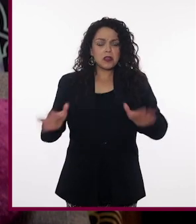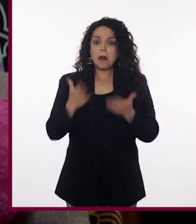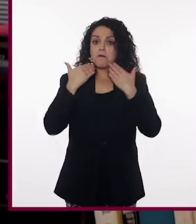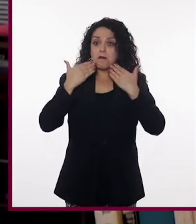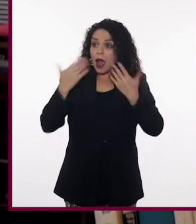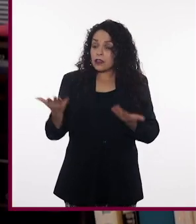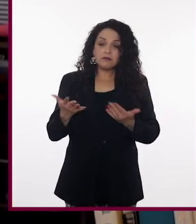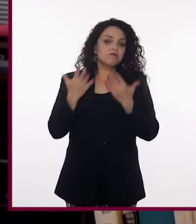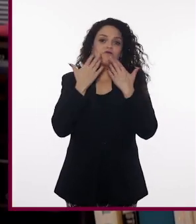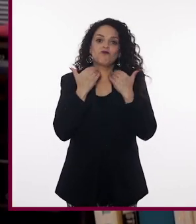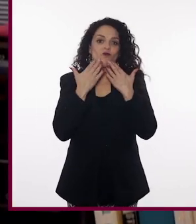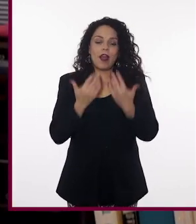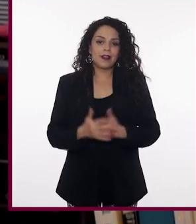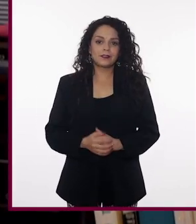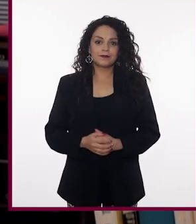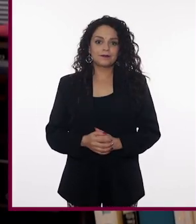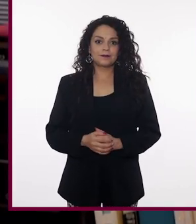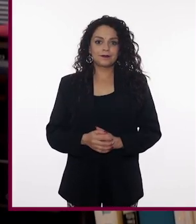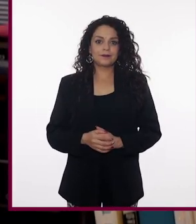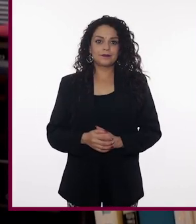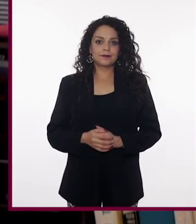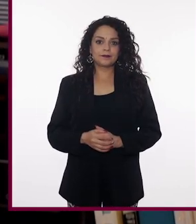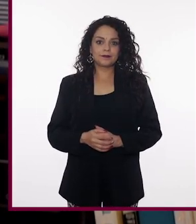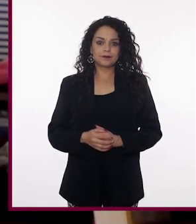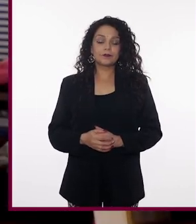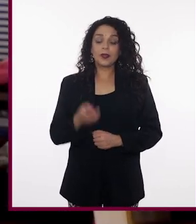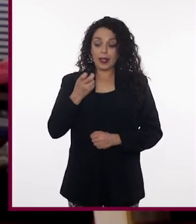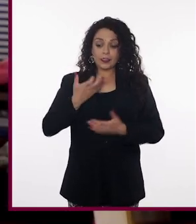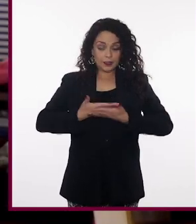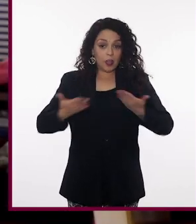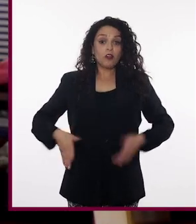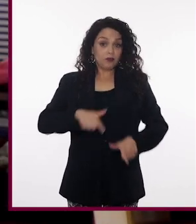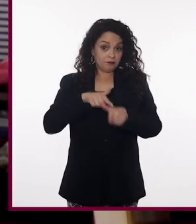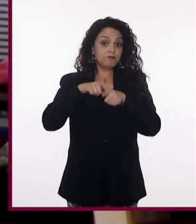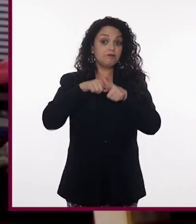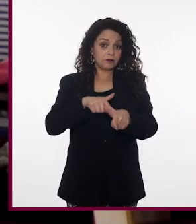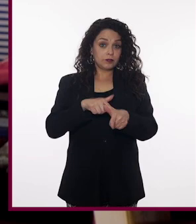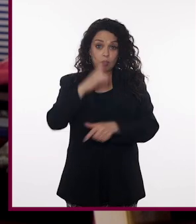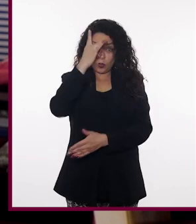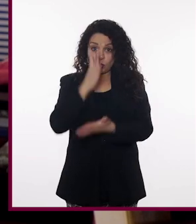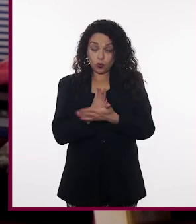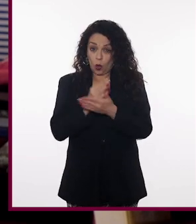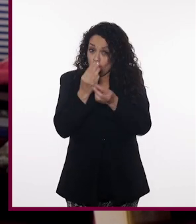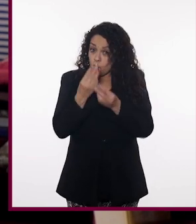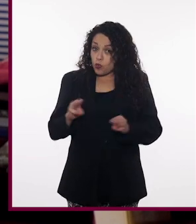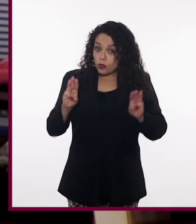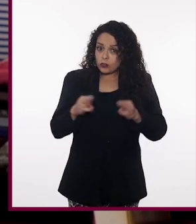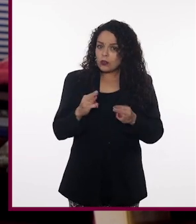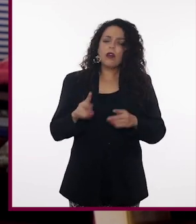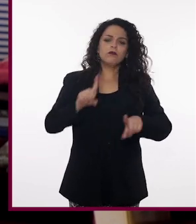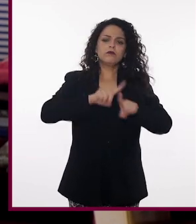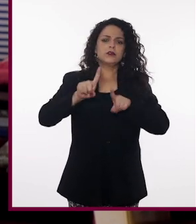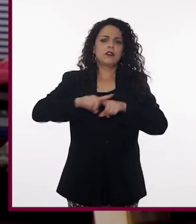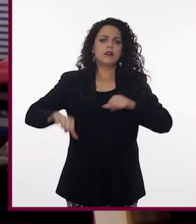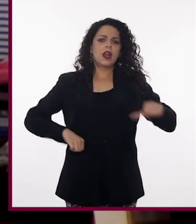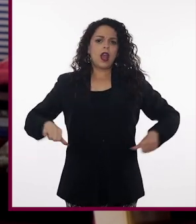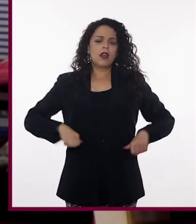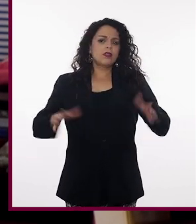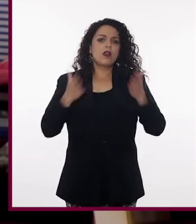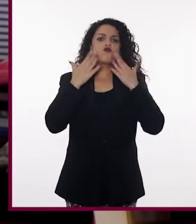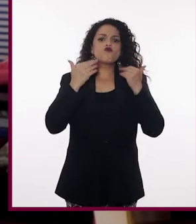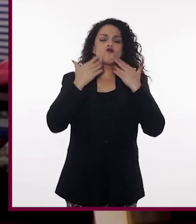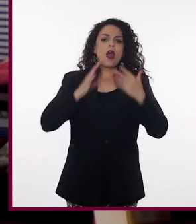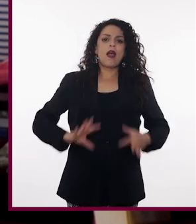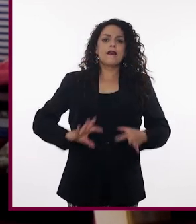más. Bueno, eso continúa en la actualidad. No nada más en la música, sino en las varias actividades donde no existe